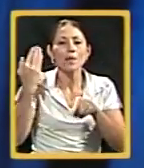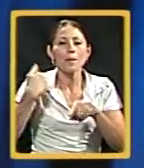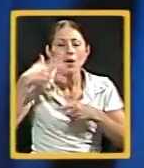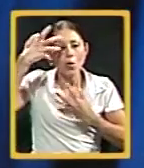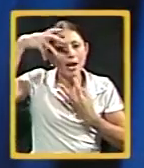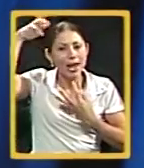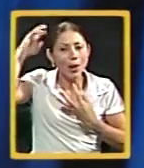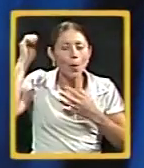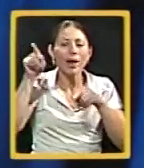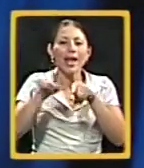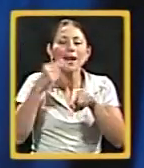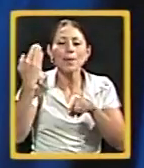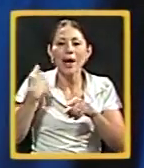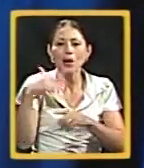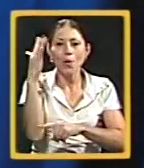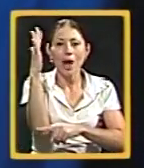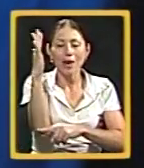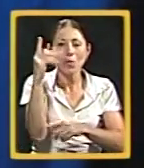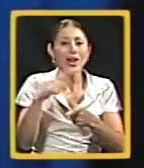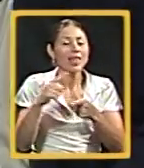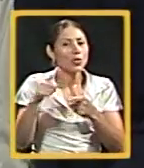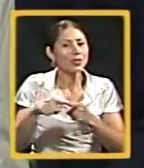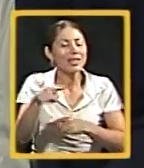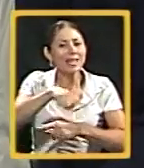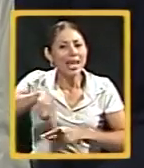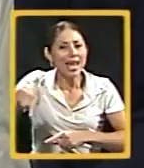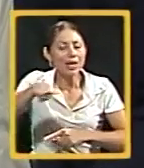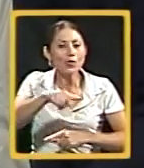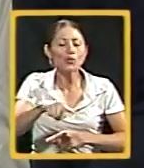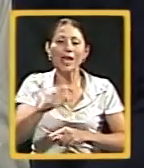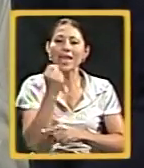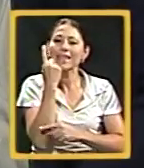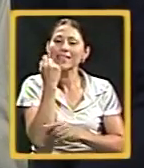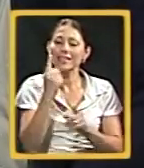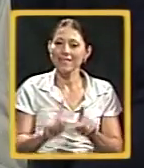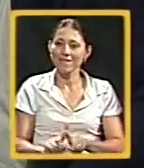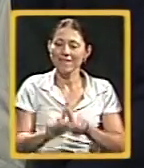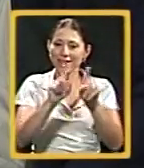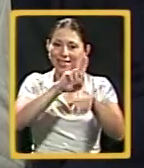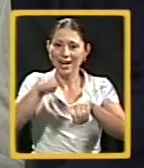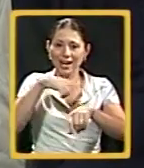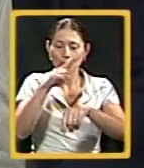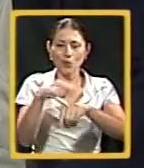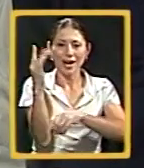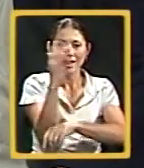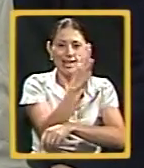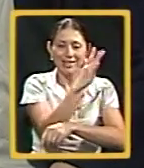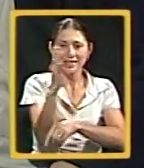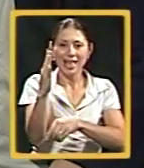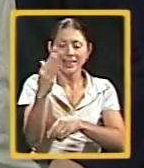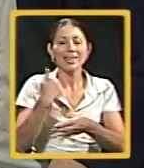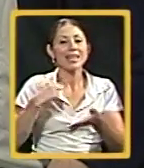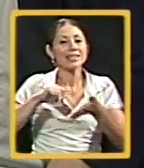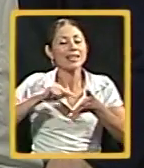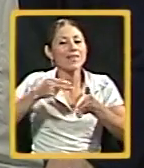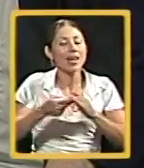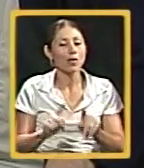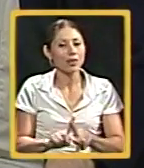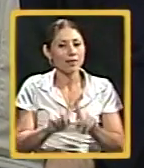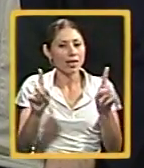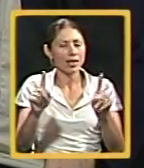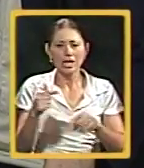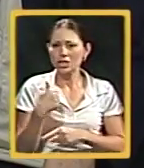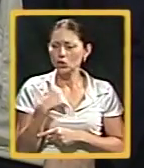percepción muy distinta de lo que es la naturaleza y de lo que son muchas cosas. Yo no quisiera llegar a